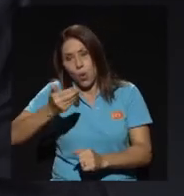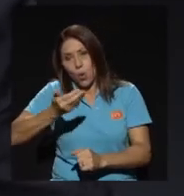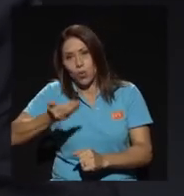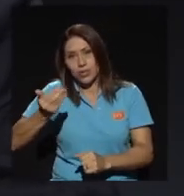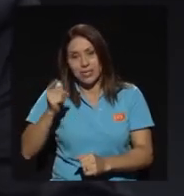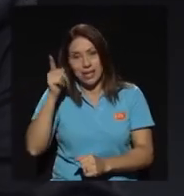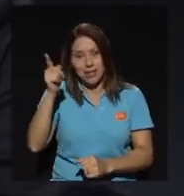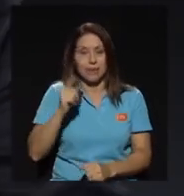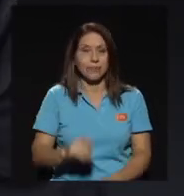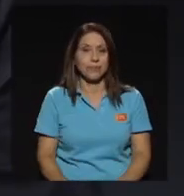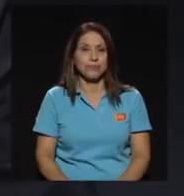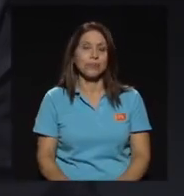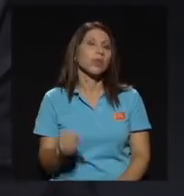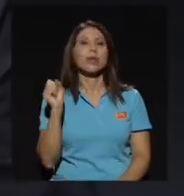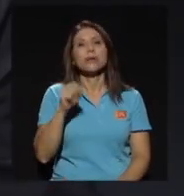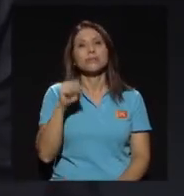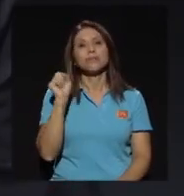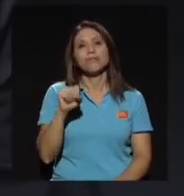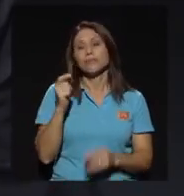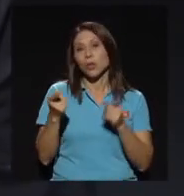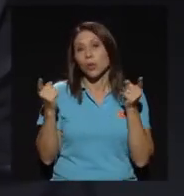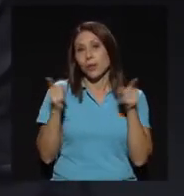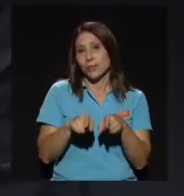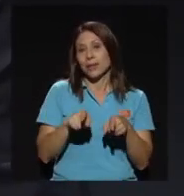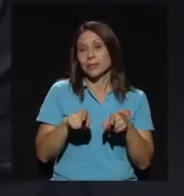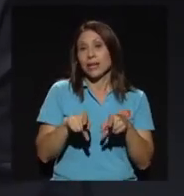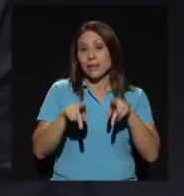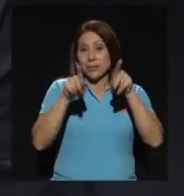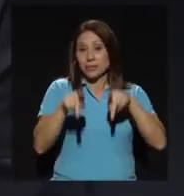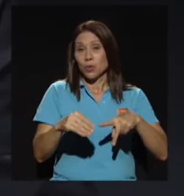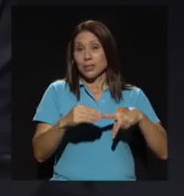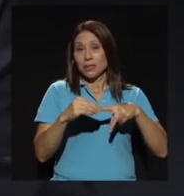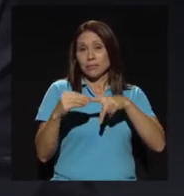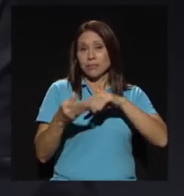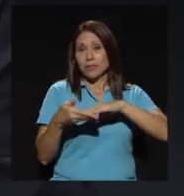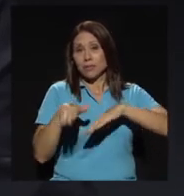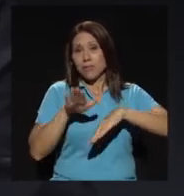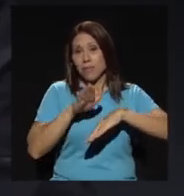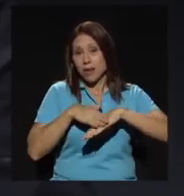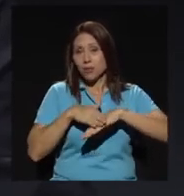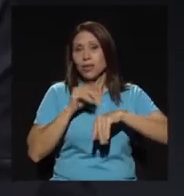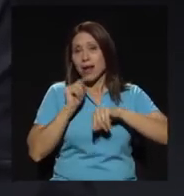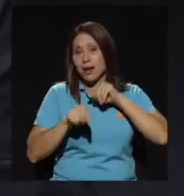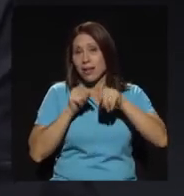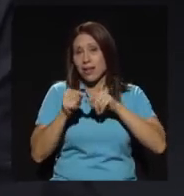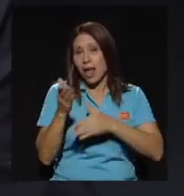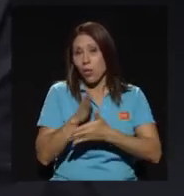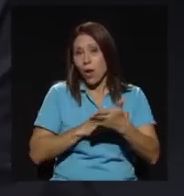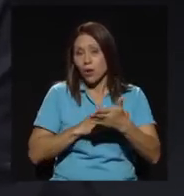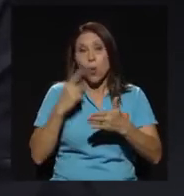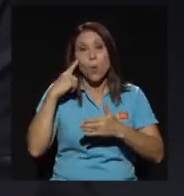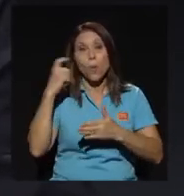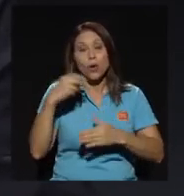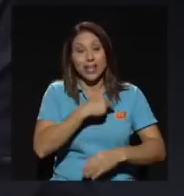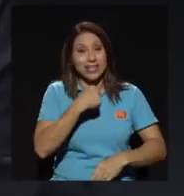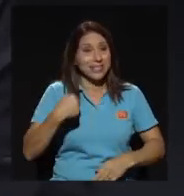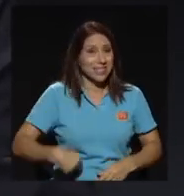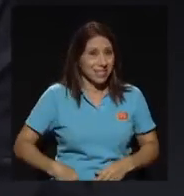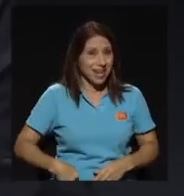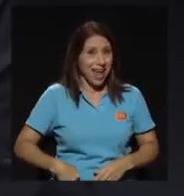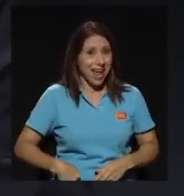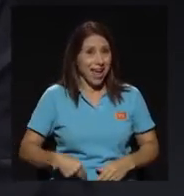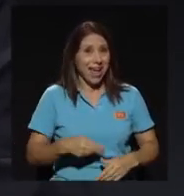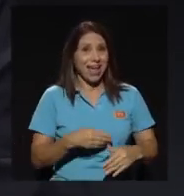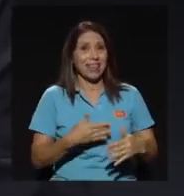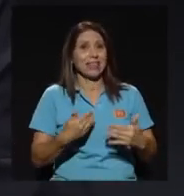ahí hay una de las situaciones que los expertos han criticado porque china de tener bicicletas brinco